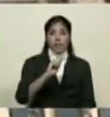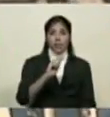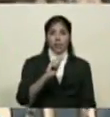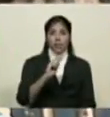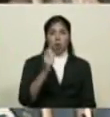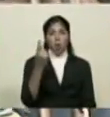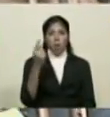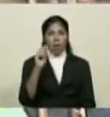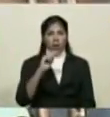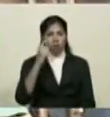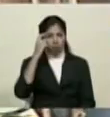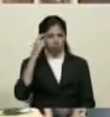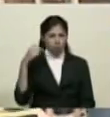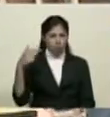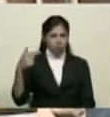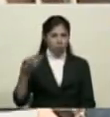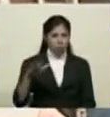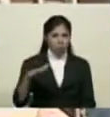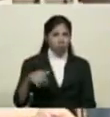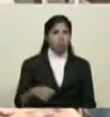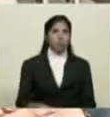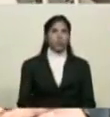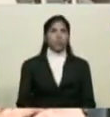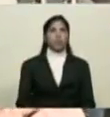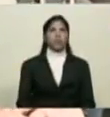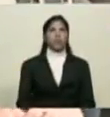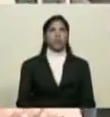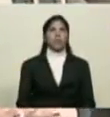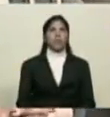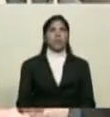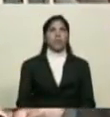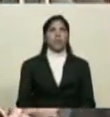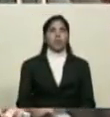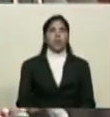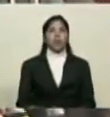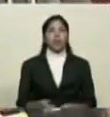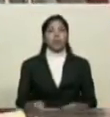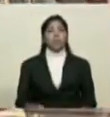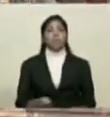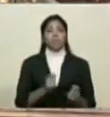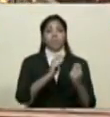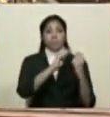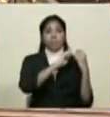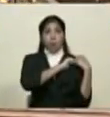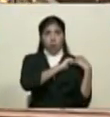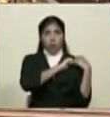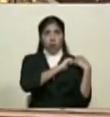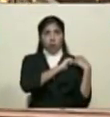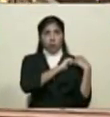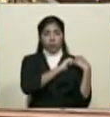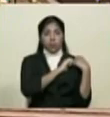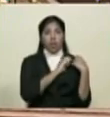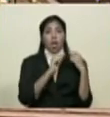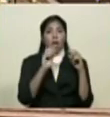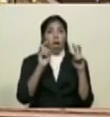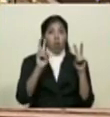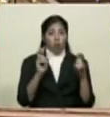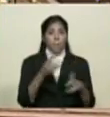a un mes y unos días de nuestra designación como